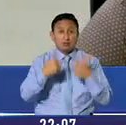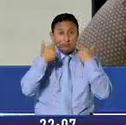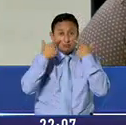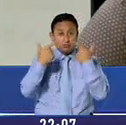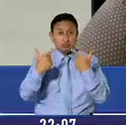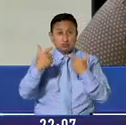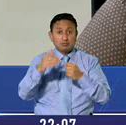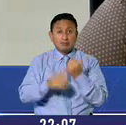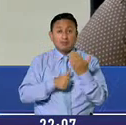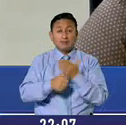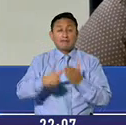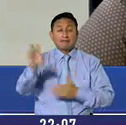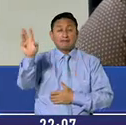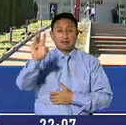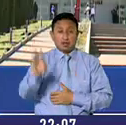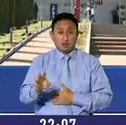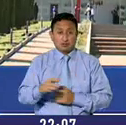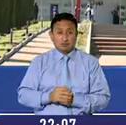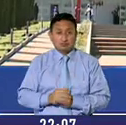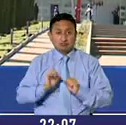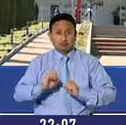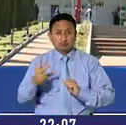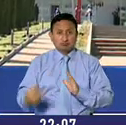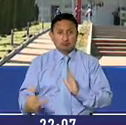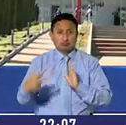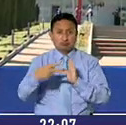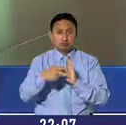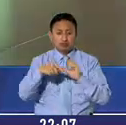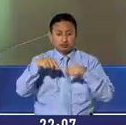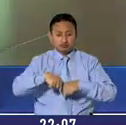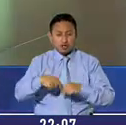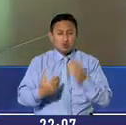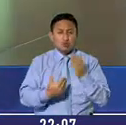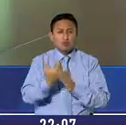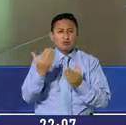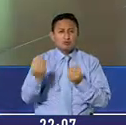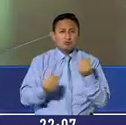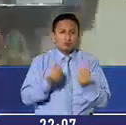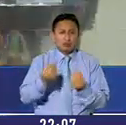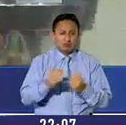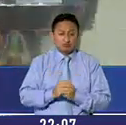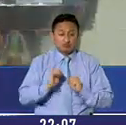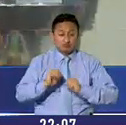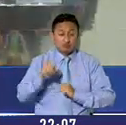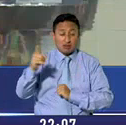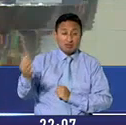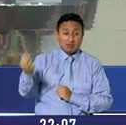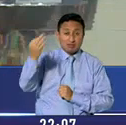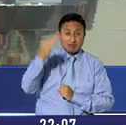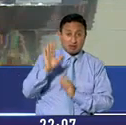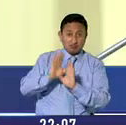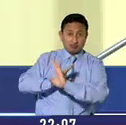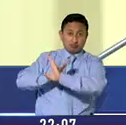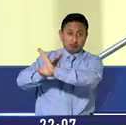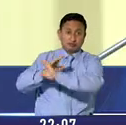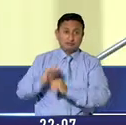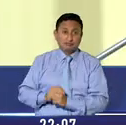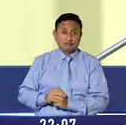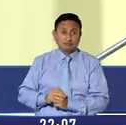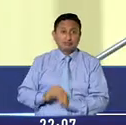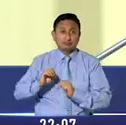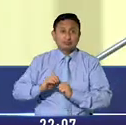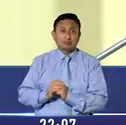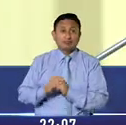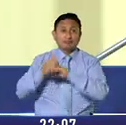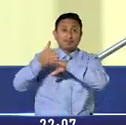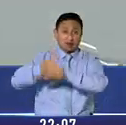nuevos lineamientos y así prevenir el ingreso de esta nueva variante, por lo que se espera que en las próximas horas estos protocolos sean anunciados. Hay